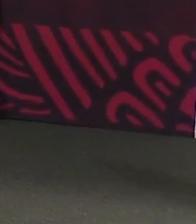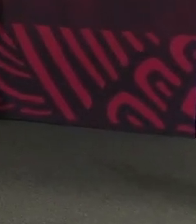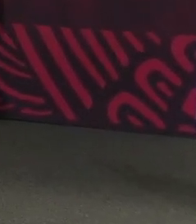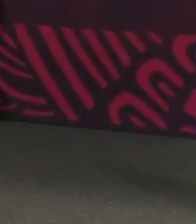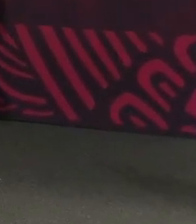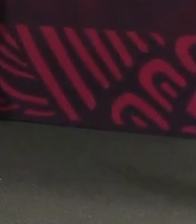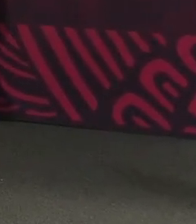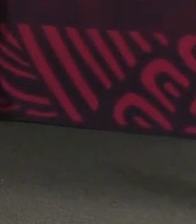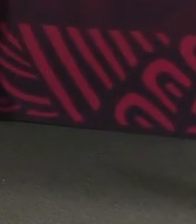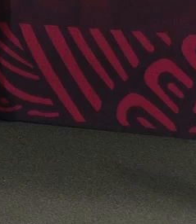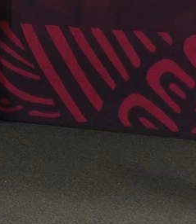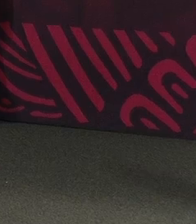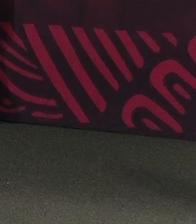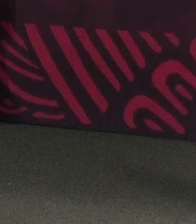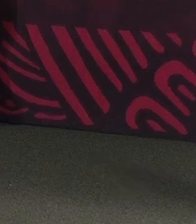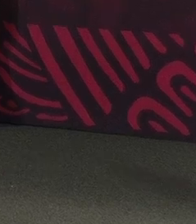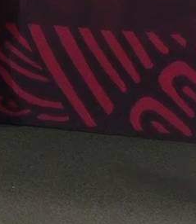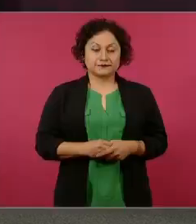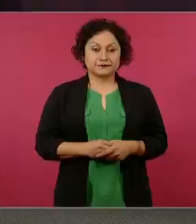Bueno, vamos a